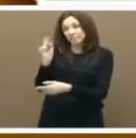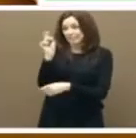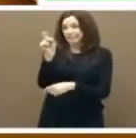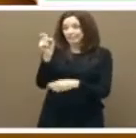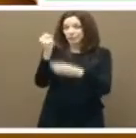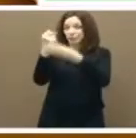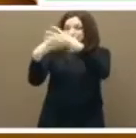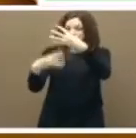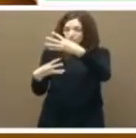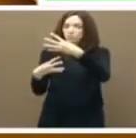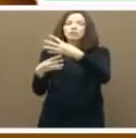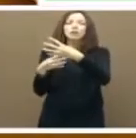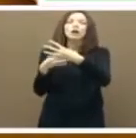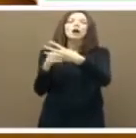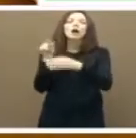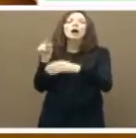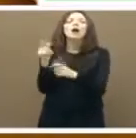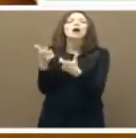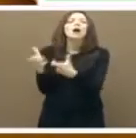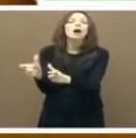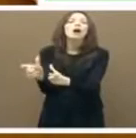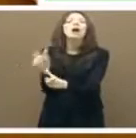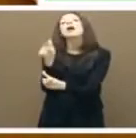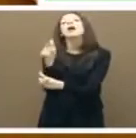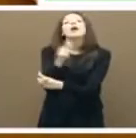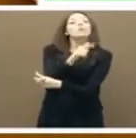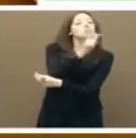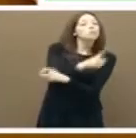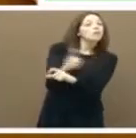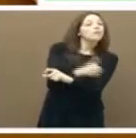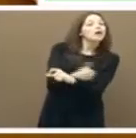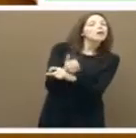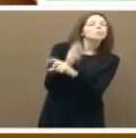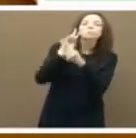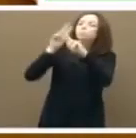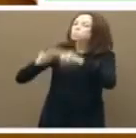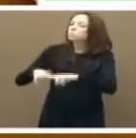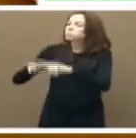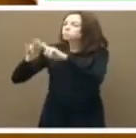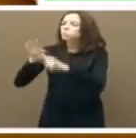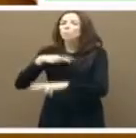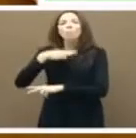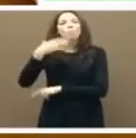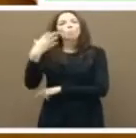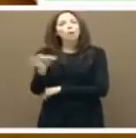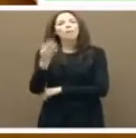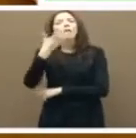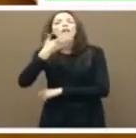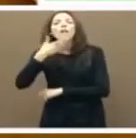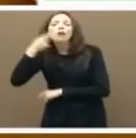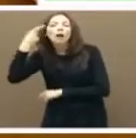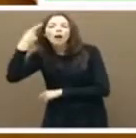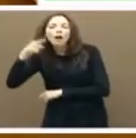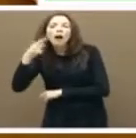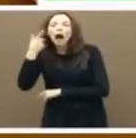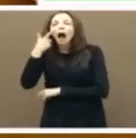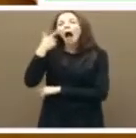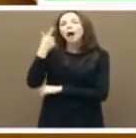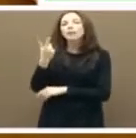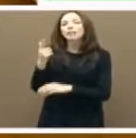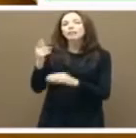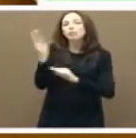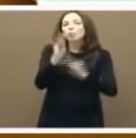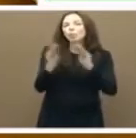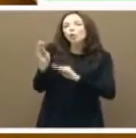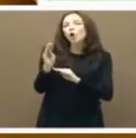ejemplos es que los ciudadanos puedan conocer el listado relativo a la situación de resoluciones y pagos de la